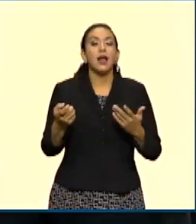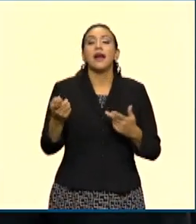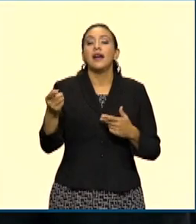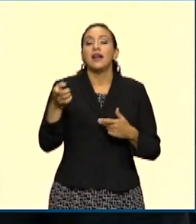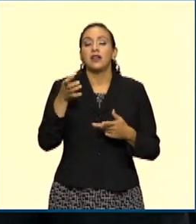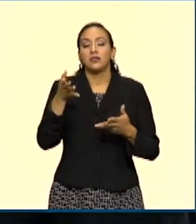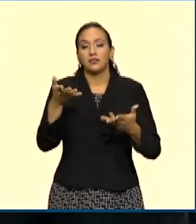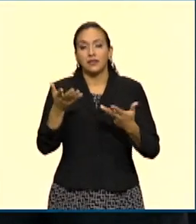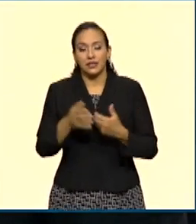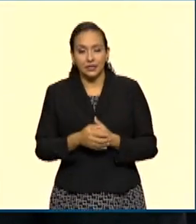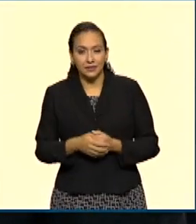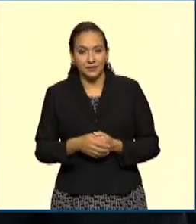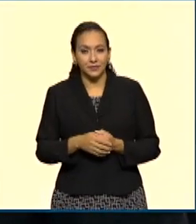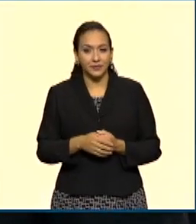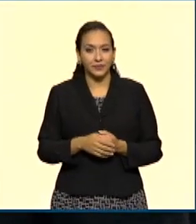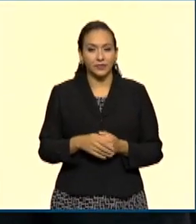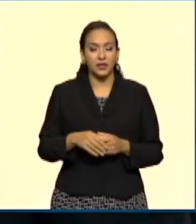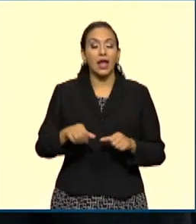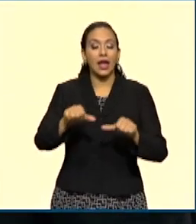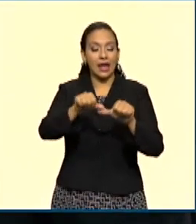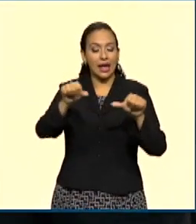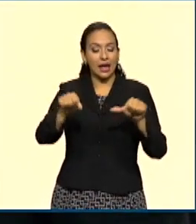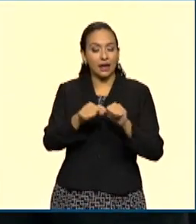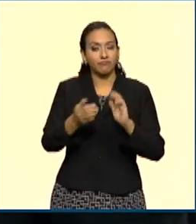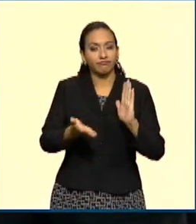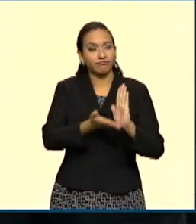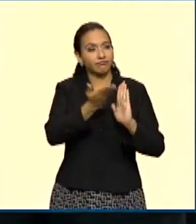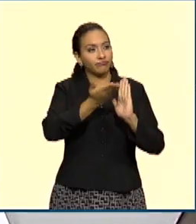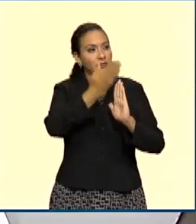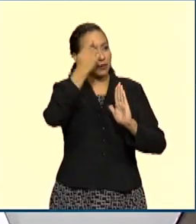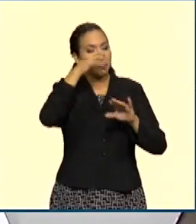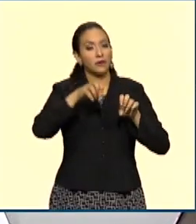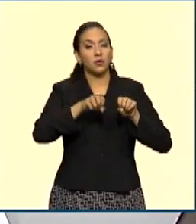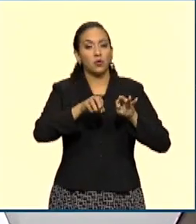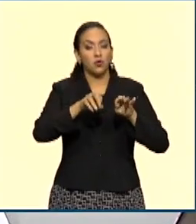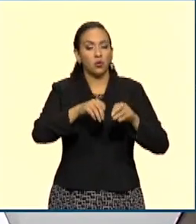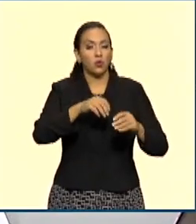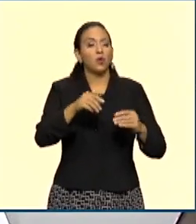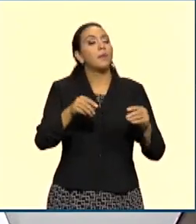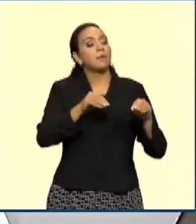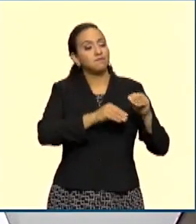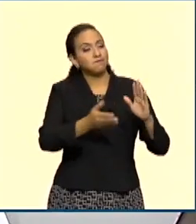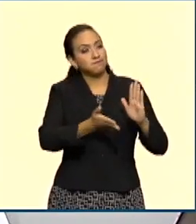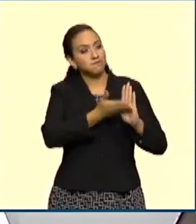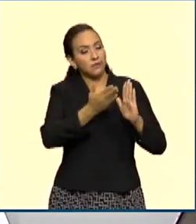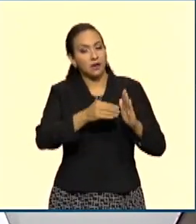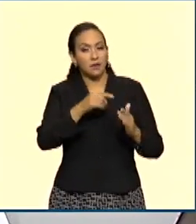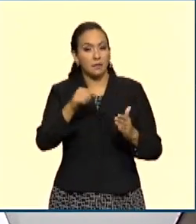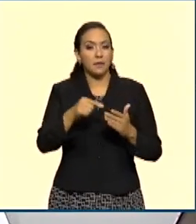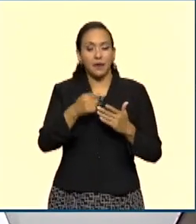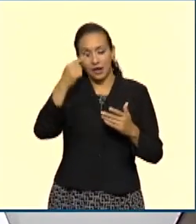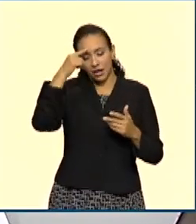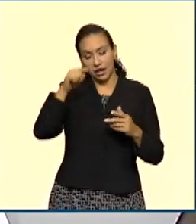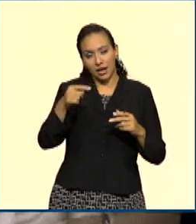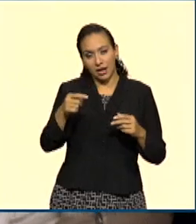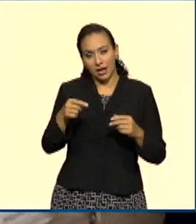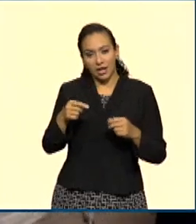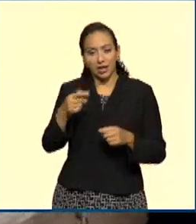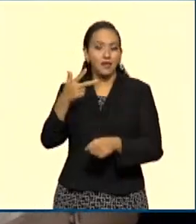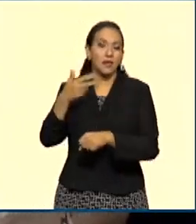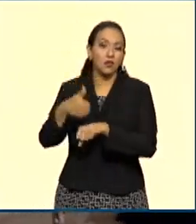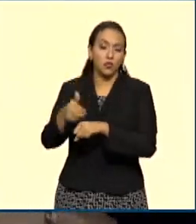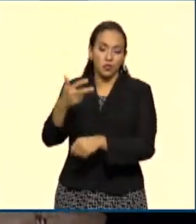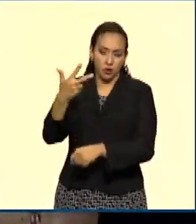denominada Adecuación de Áreas para la instalación de un juzgado de distrito ordinario en materia mixta en el 8º circuito